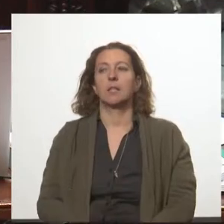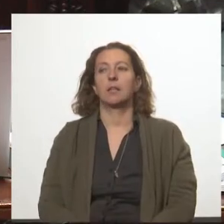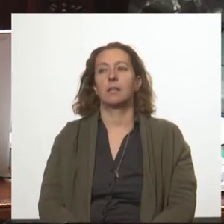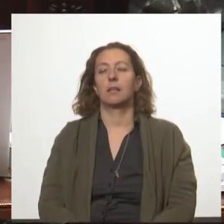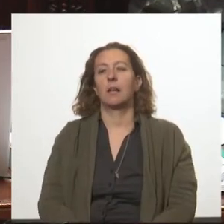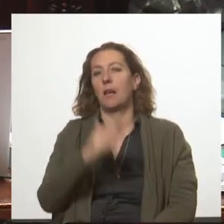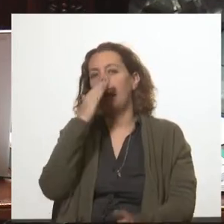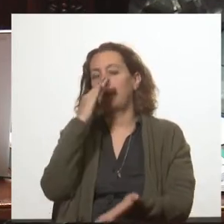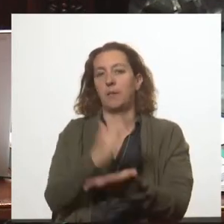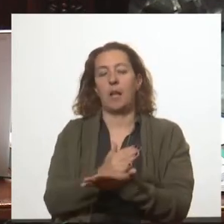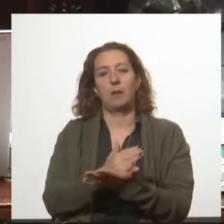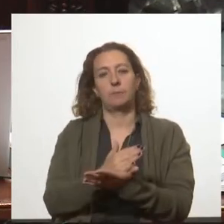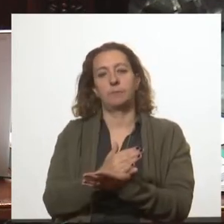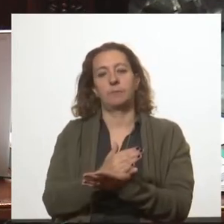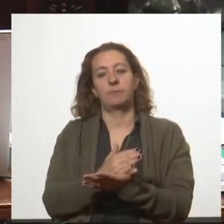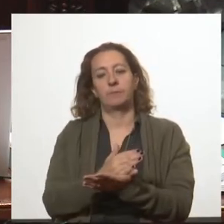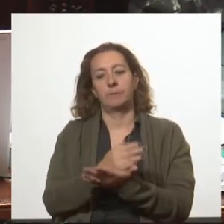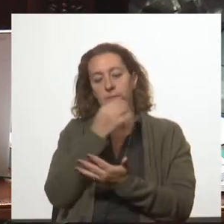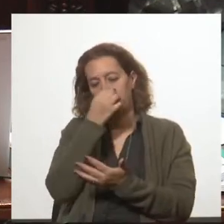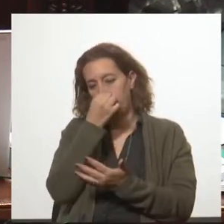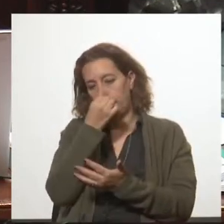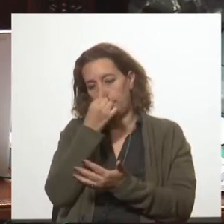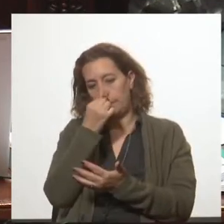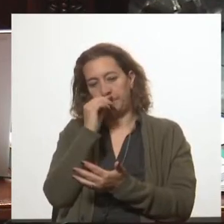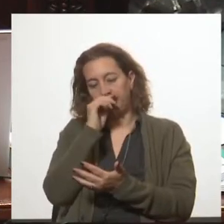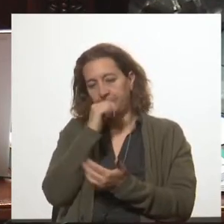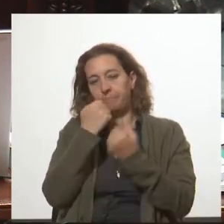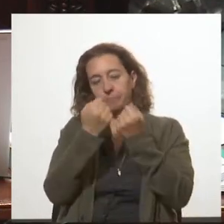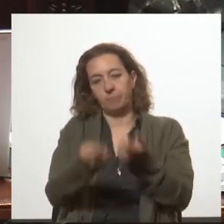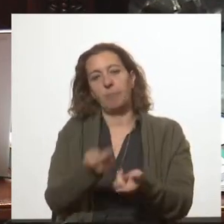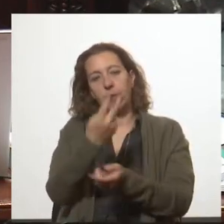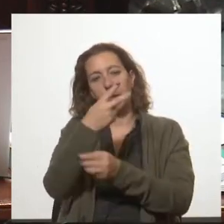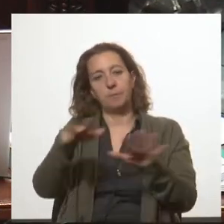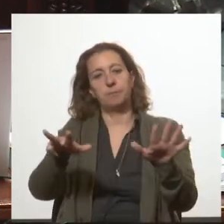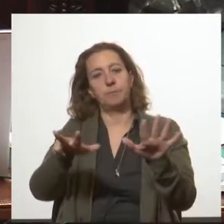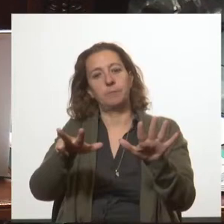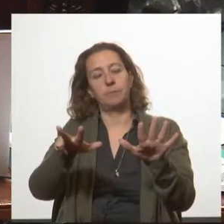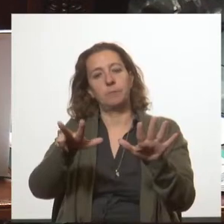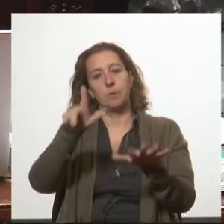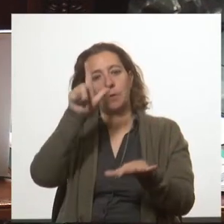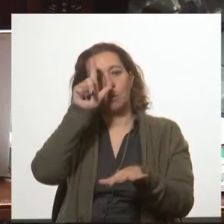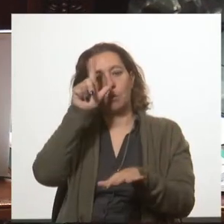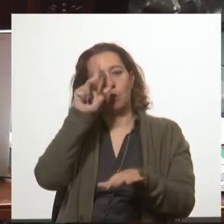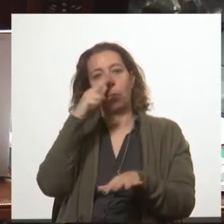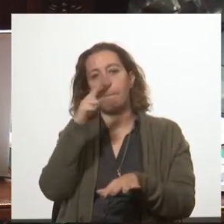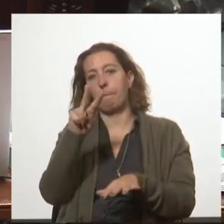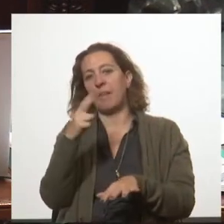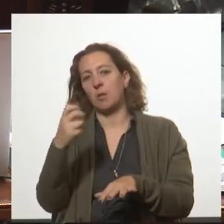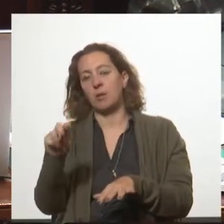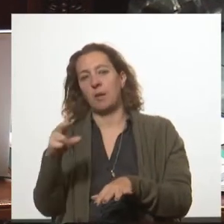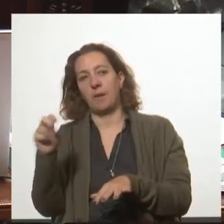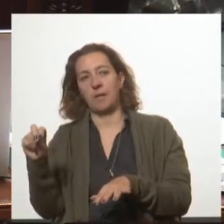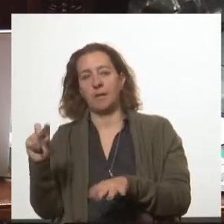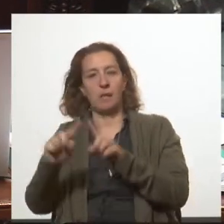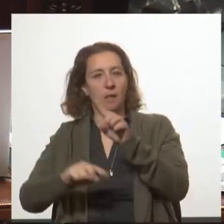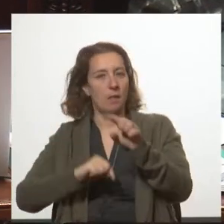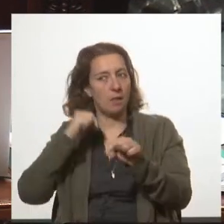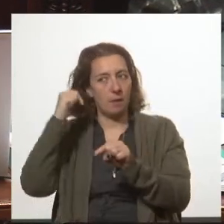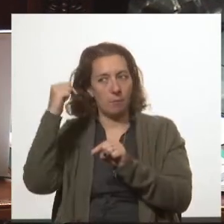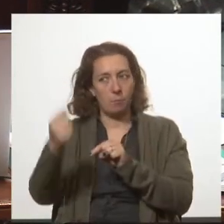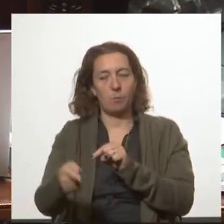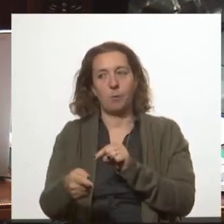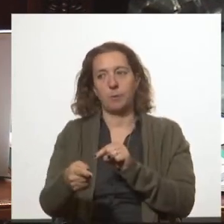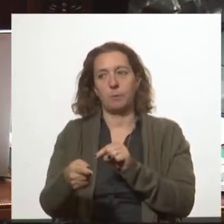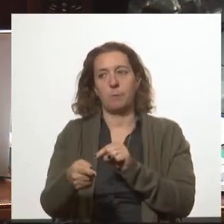finalmente se termina entregando el 28 de julio del 2020 o sea después